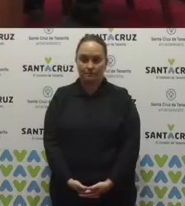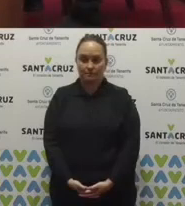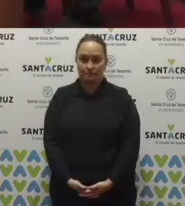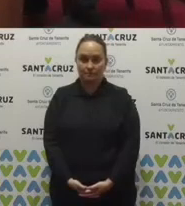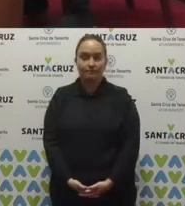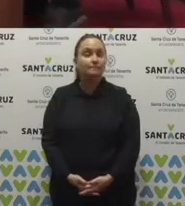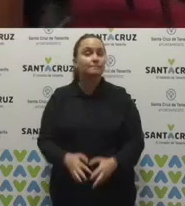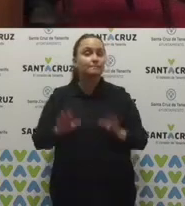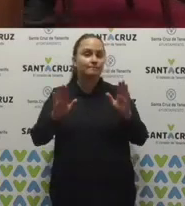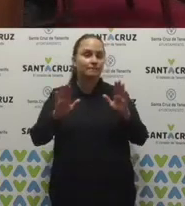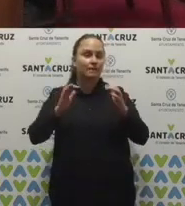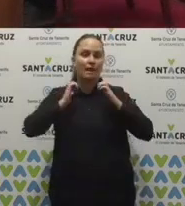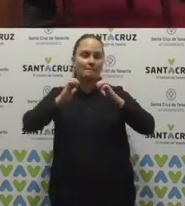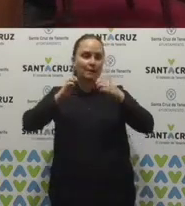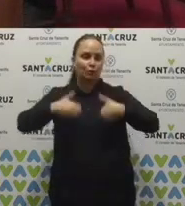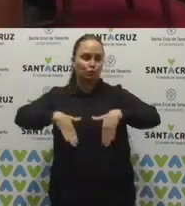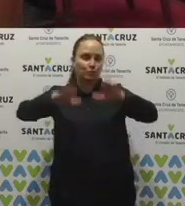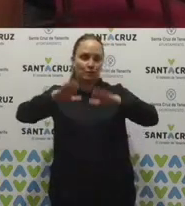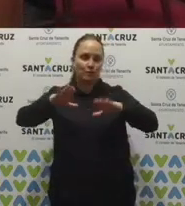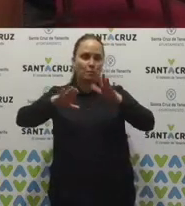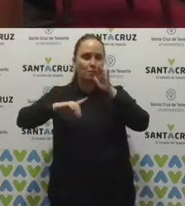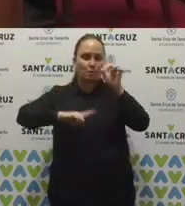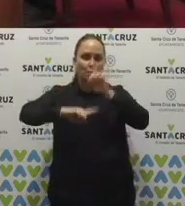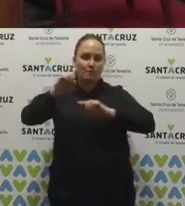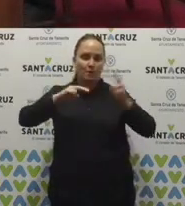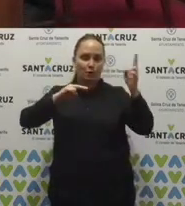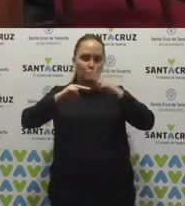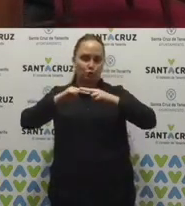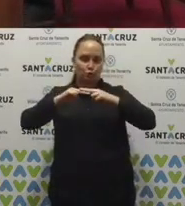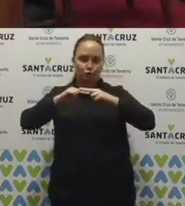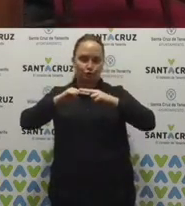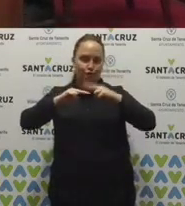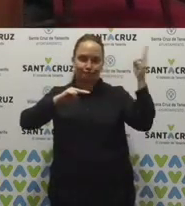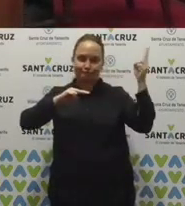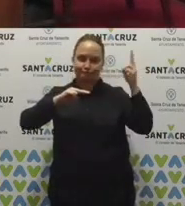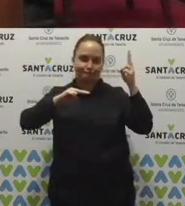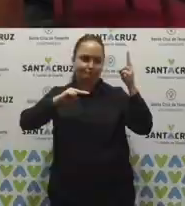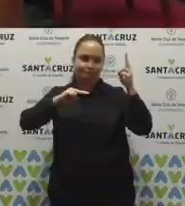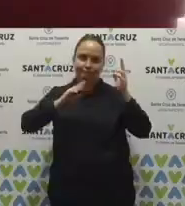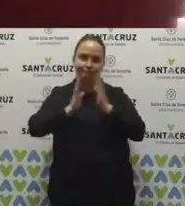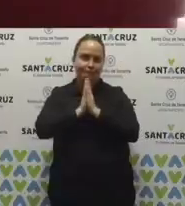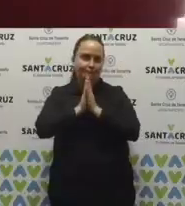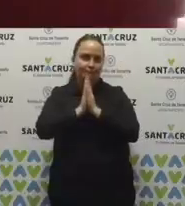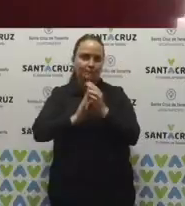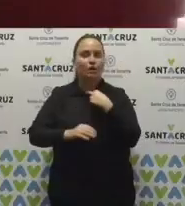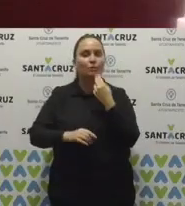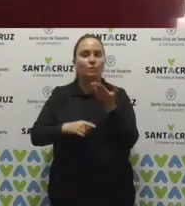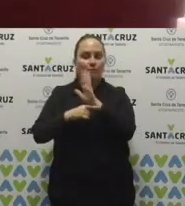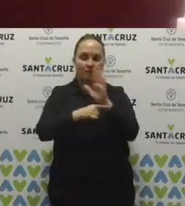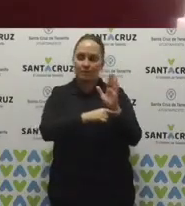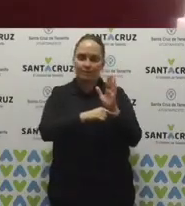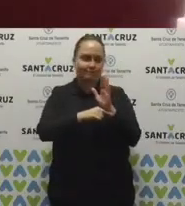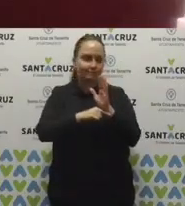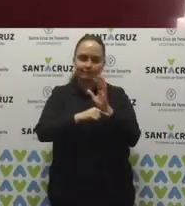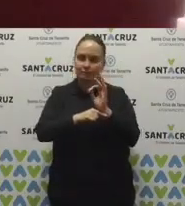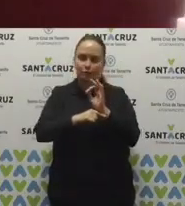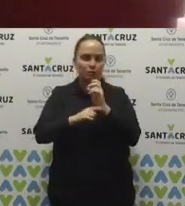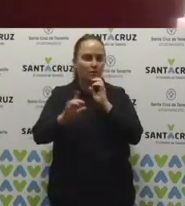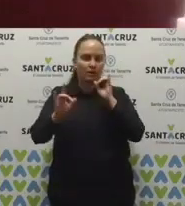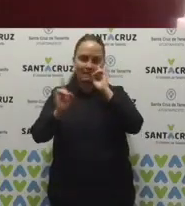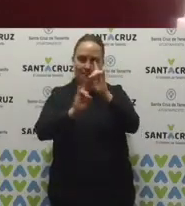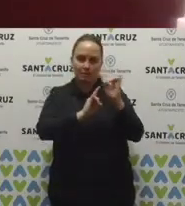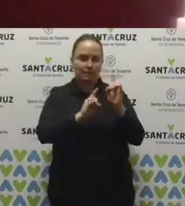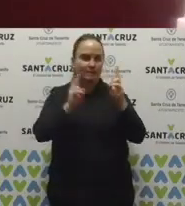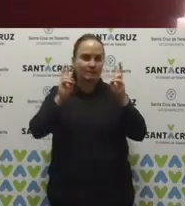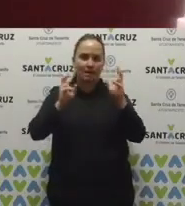suspendemos el pleno y por tanto la conexión por favor y llamó a los portavoces suspendemos la conexión por favor por menos la de